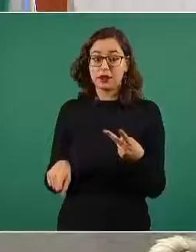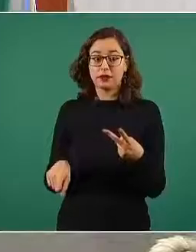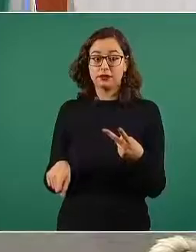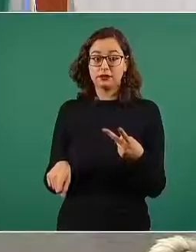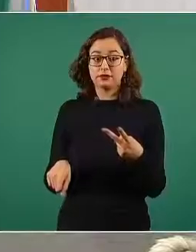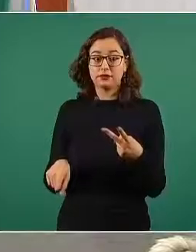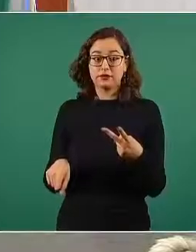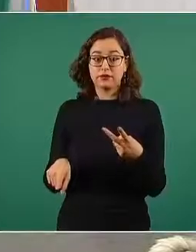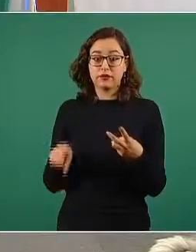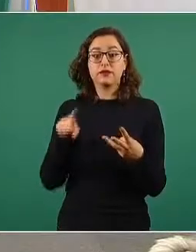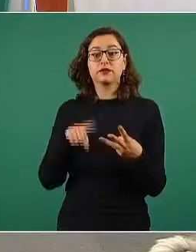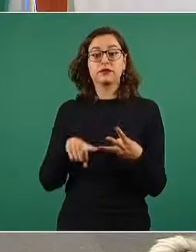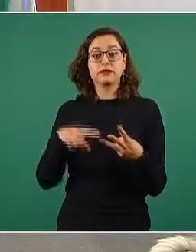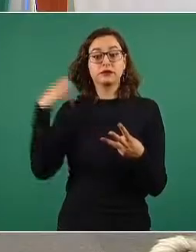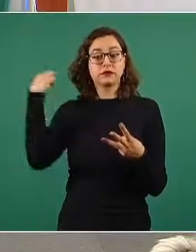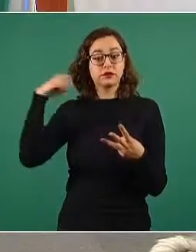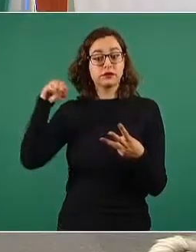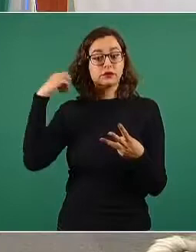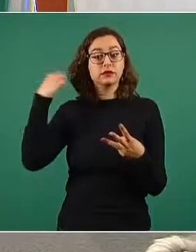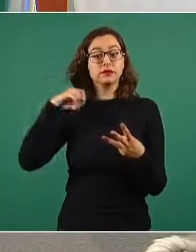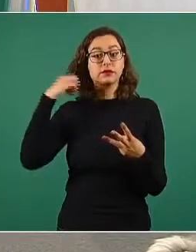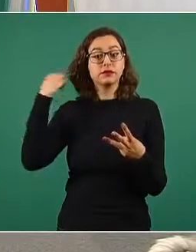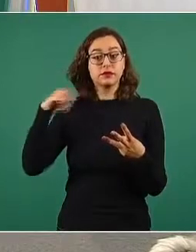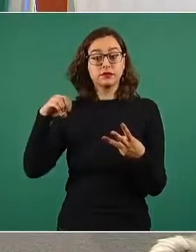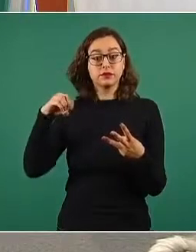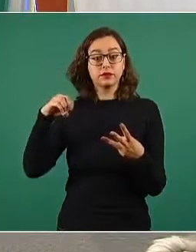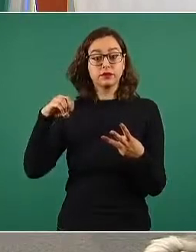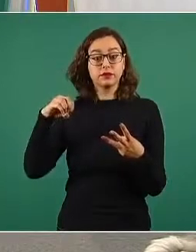incluye Oaxaca,